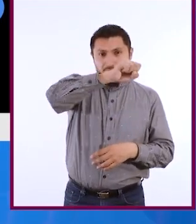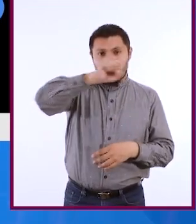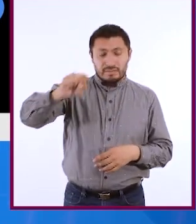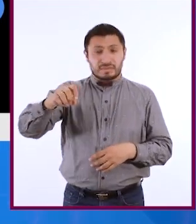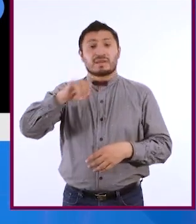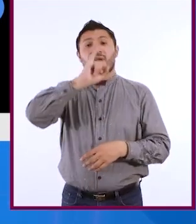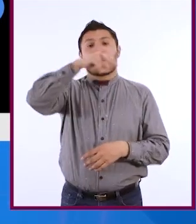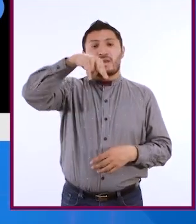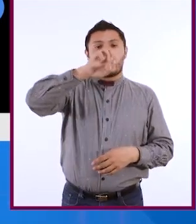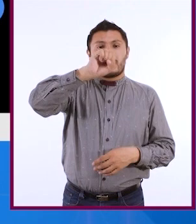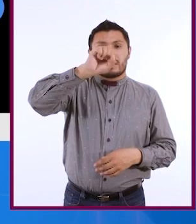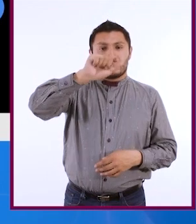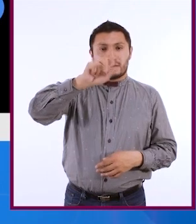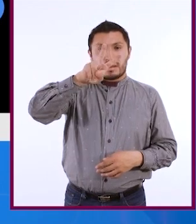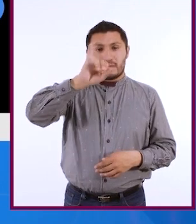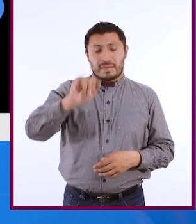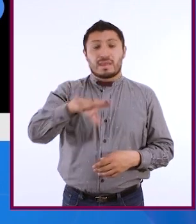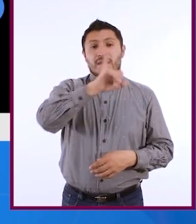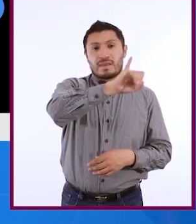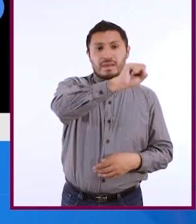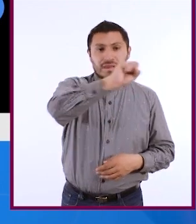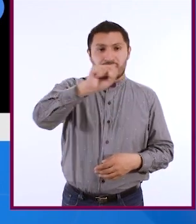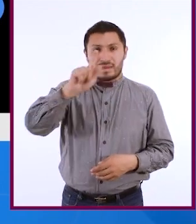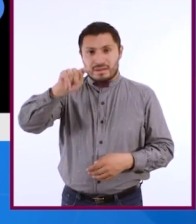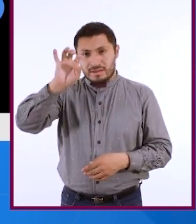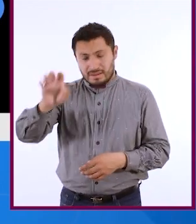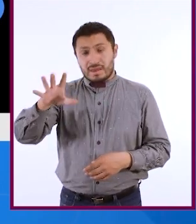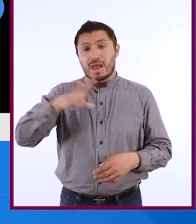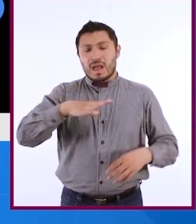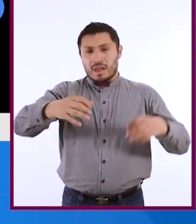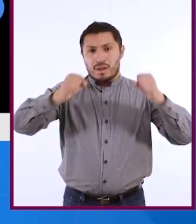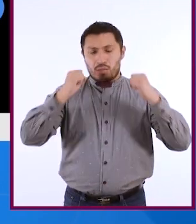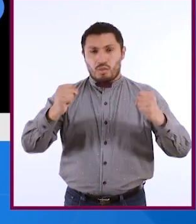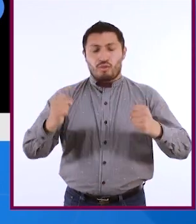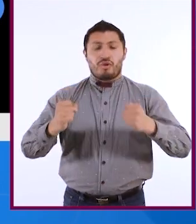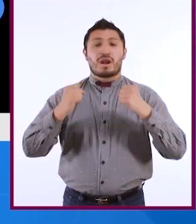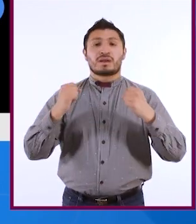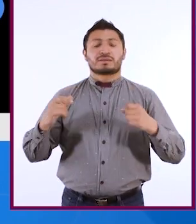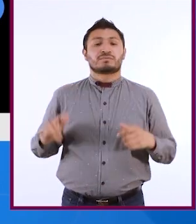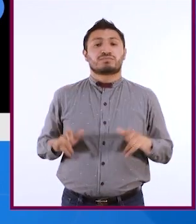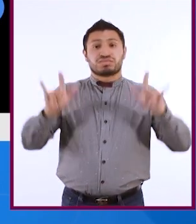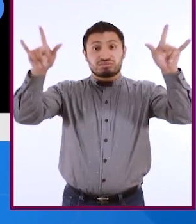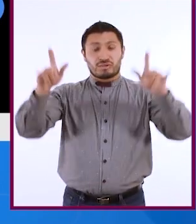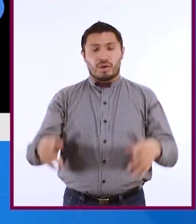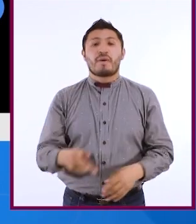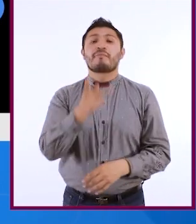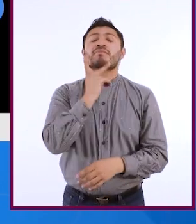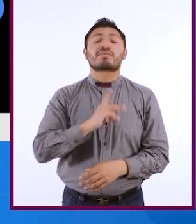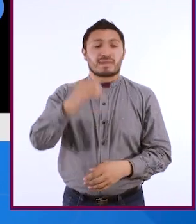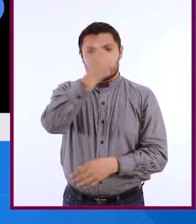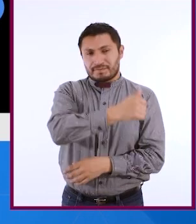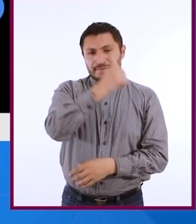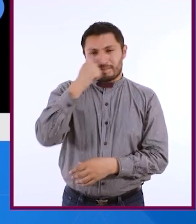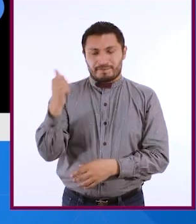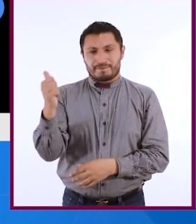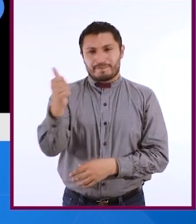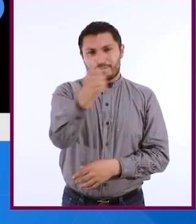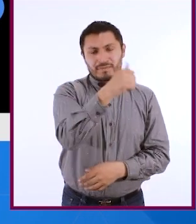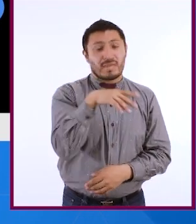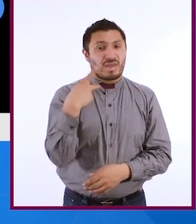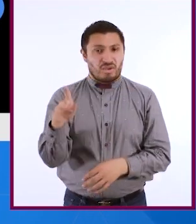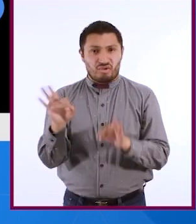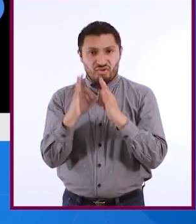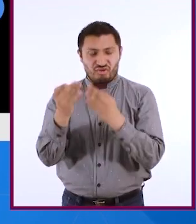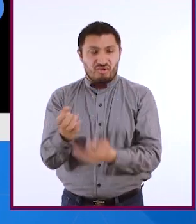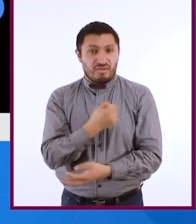el INSABI, hay personas que están en el ISSSTE, hay personas que están en las Fuerzas Armadas o en Pemex, cada entidad federativa tiene su esquema de